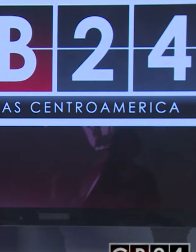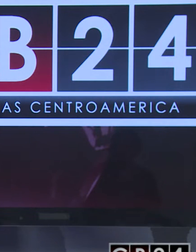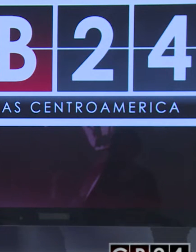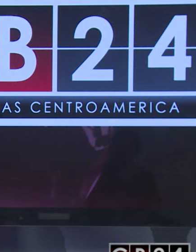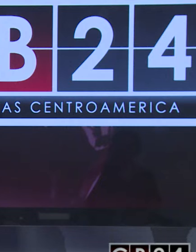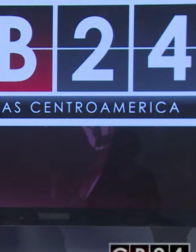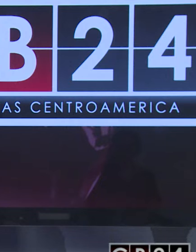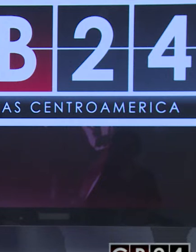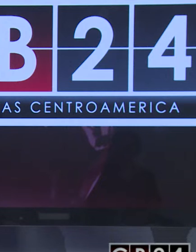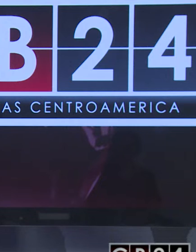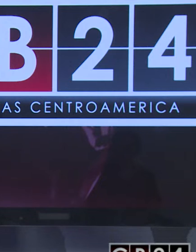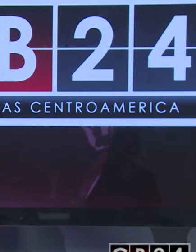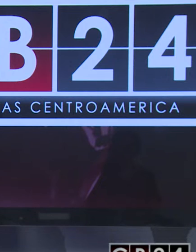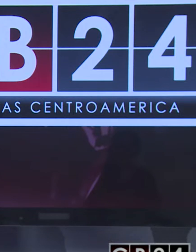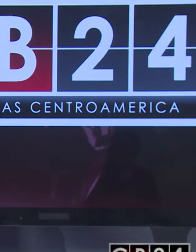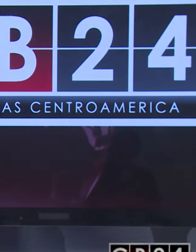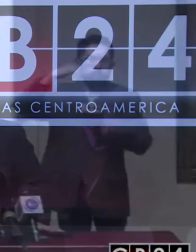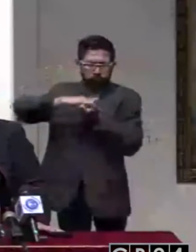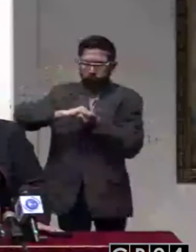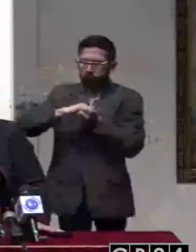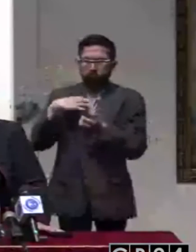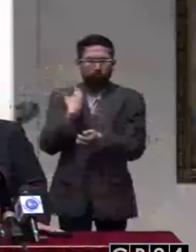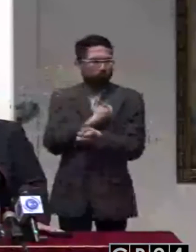y 1992.